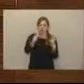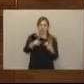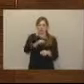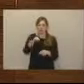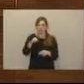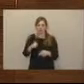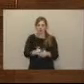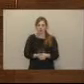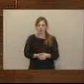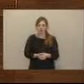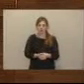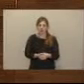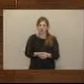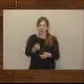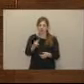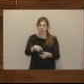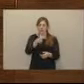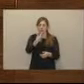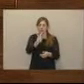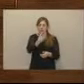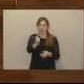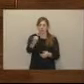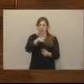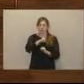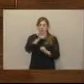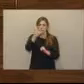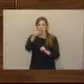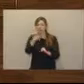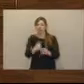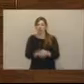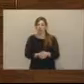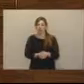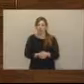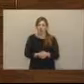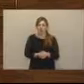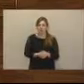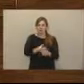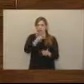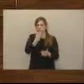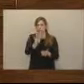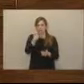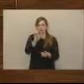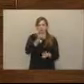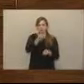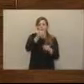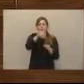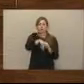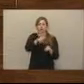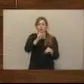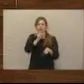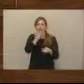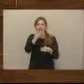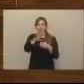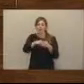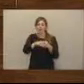privado. Y más que nada, pues bueno, decir que estamos a la espera de ver cómo se plantea la votación, si aceptan las enmiendas de